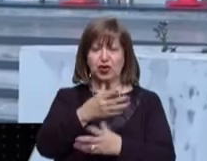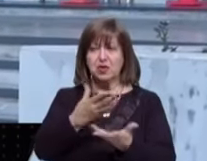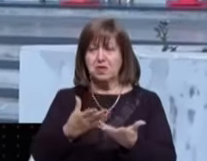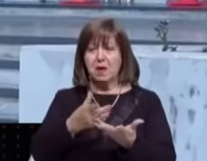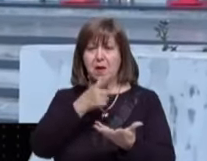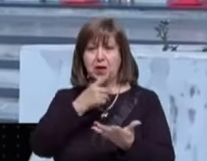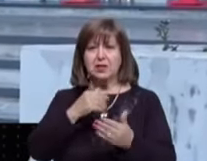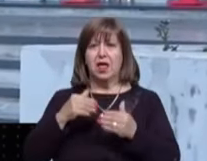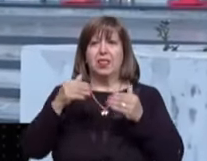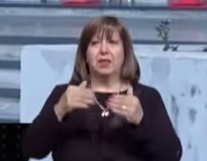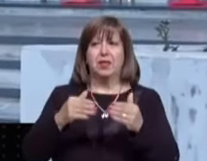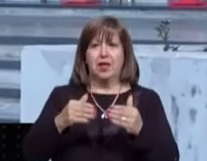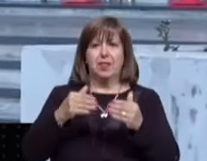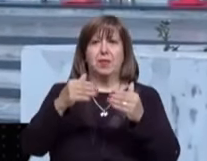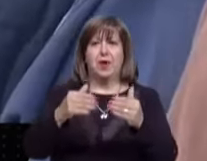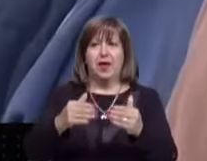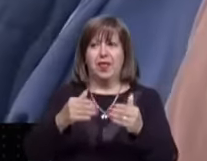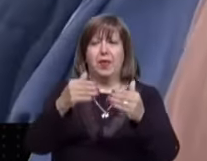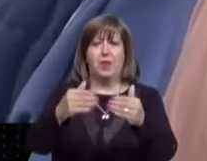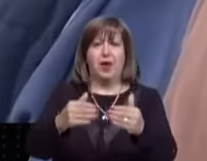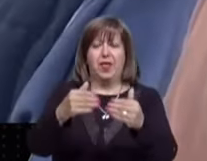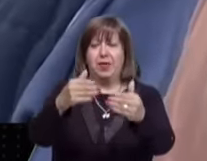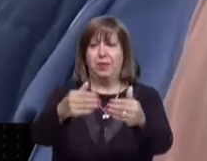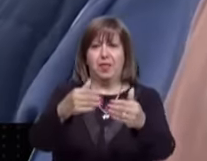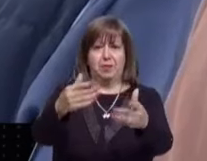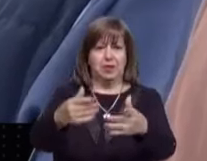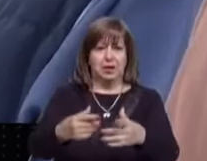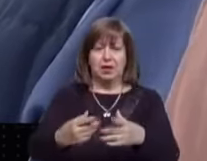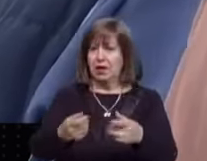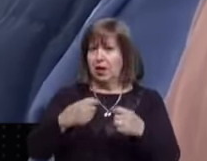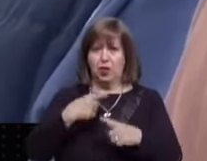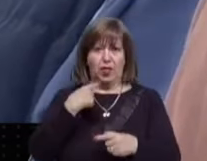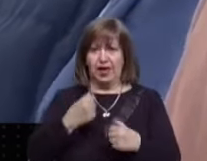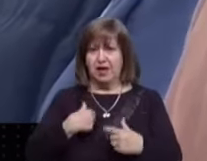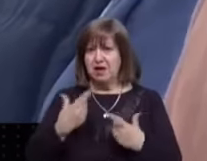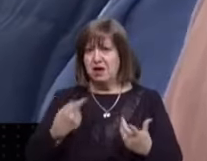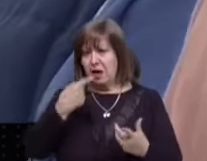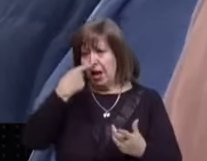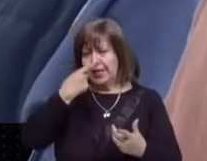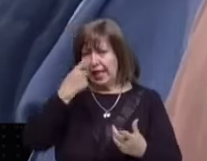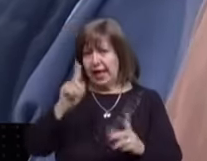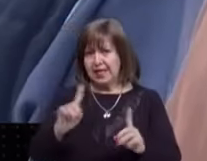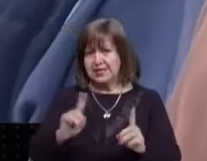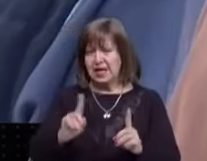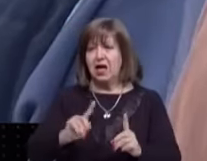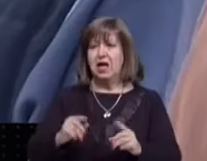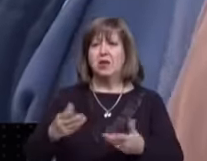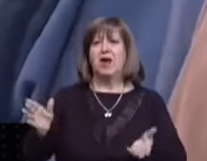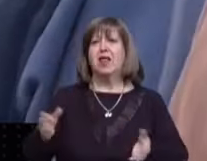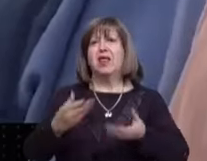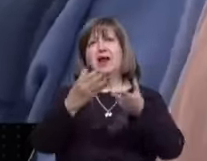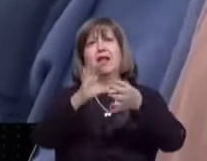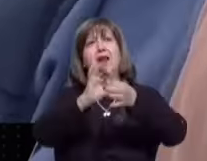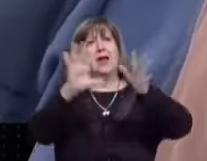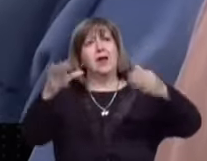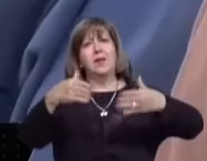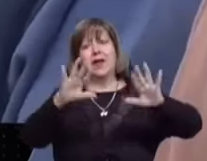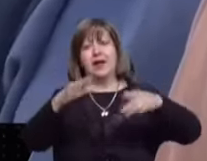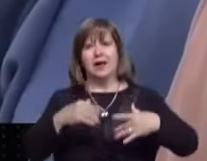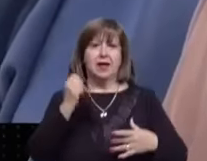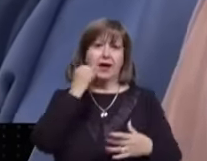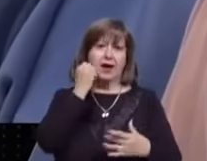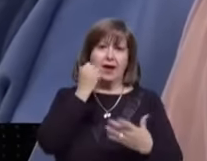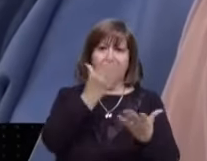truncando proyectos familiares y y y sin interesarle y con una impunidad y con un con un